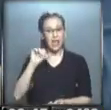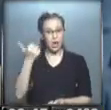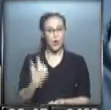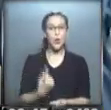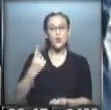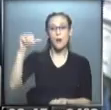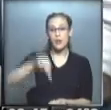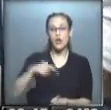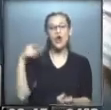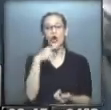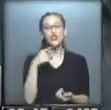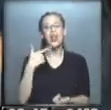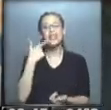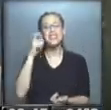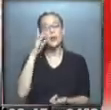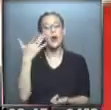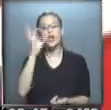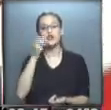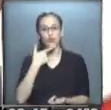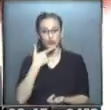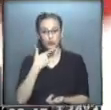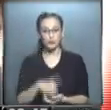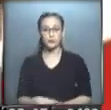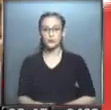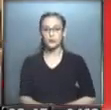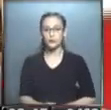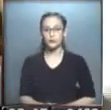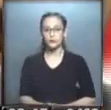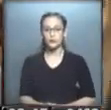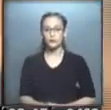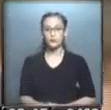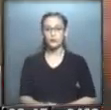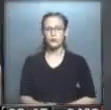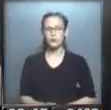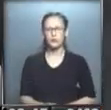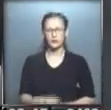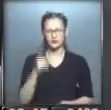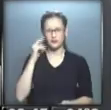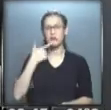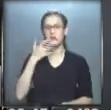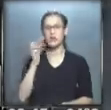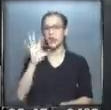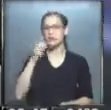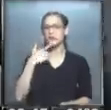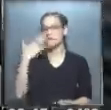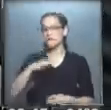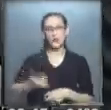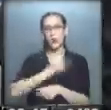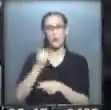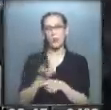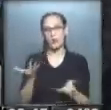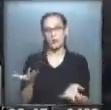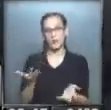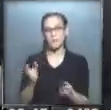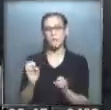1 fue frente a Horacio Ceballos. ¿Cuánto cotiza esa victoria en Viña del Mar? Un Horacio Ceballos que después no pudo remontar tras ganar ese título. Aquí